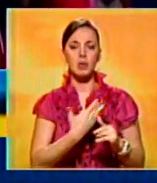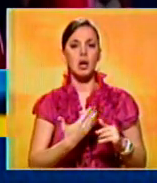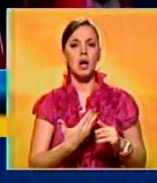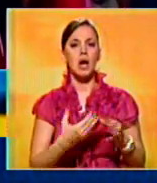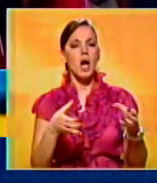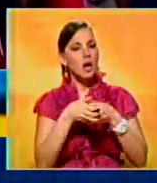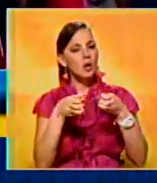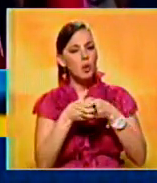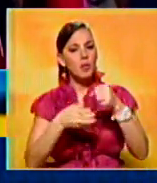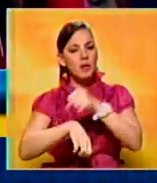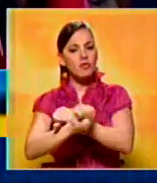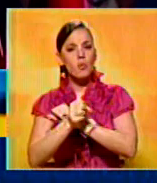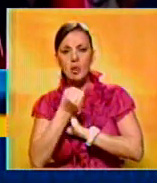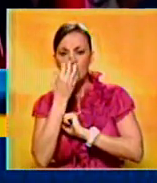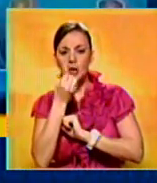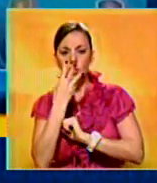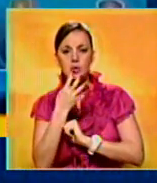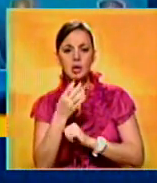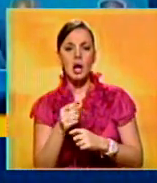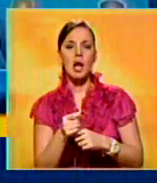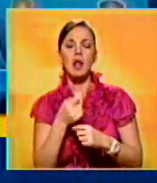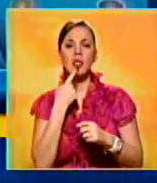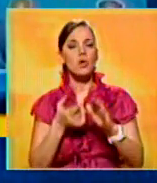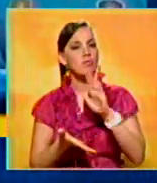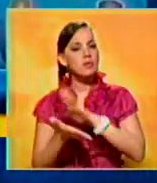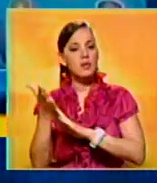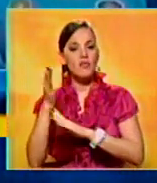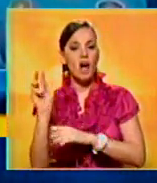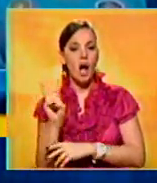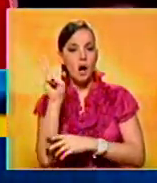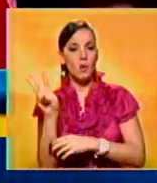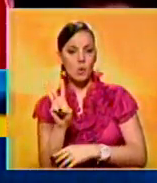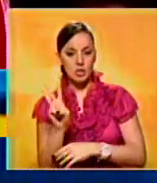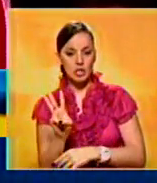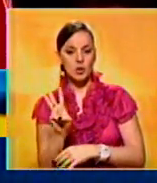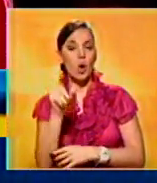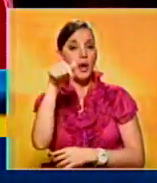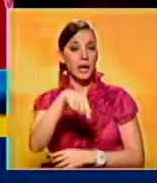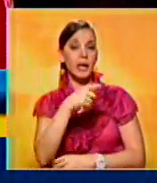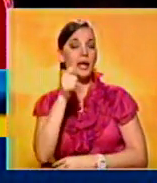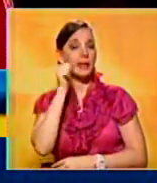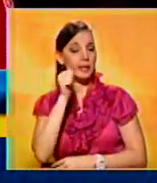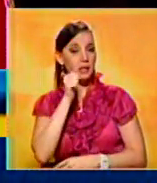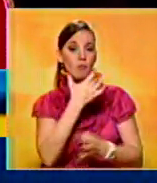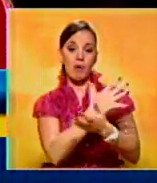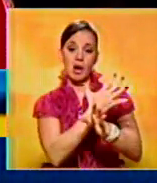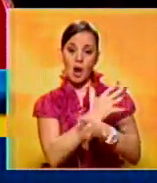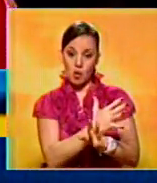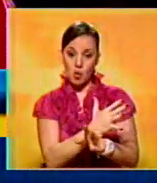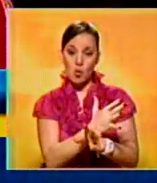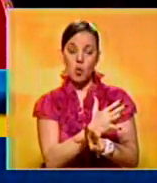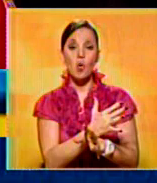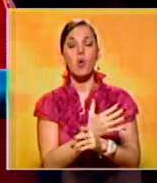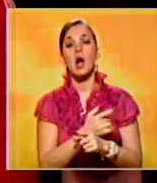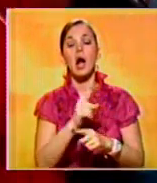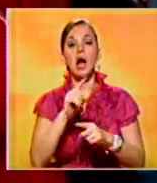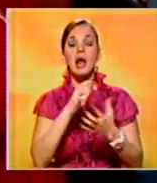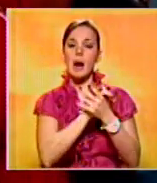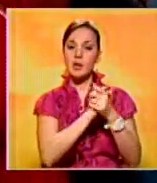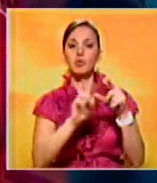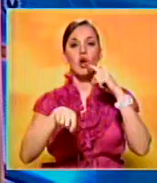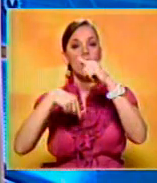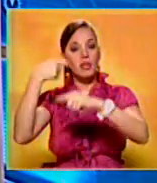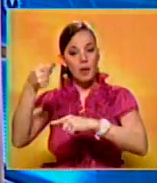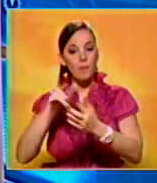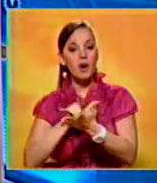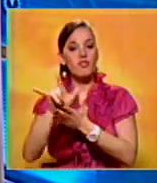de Las Rosas, antes de partir rumbo a Washington. Y es que este sábado España jugará un amistoso ante El Salvador para luego viajar a Brasil.